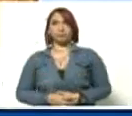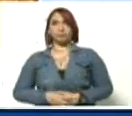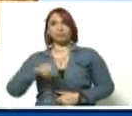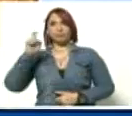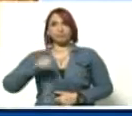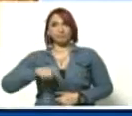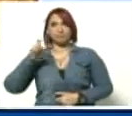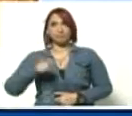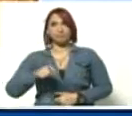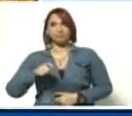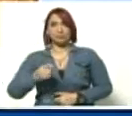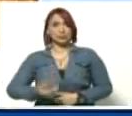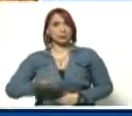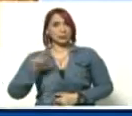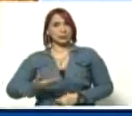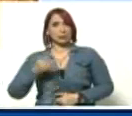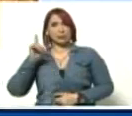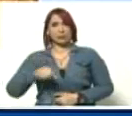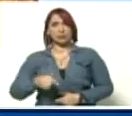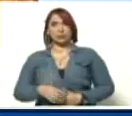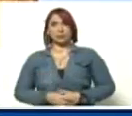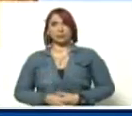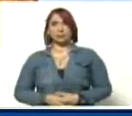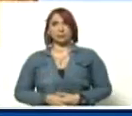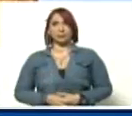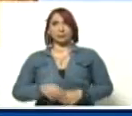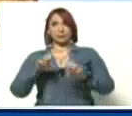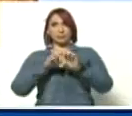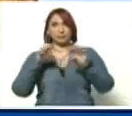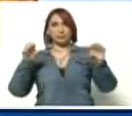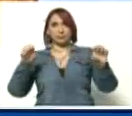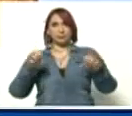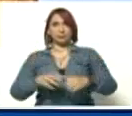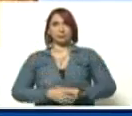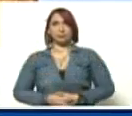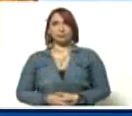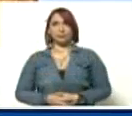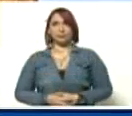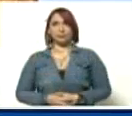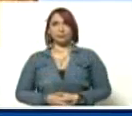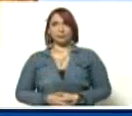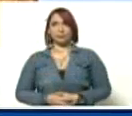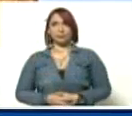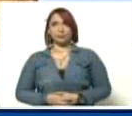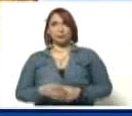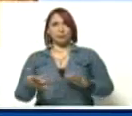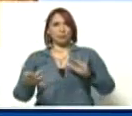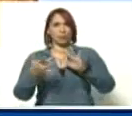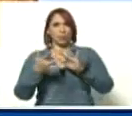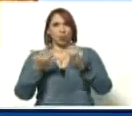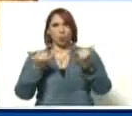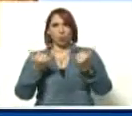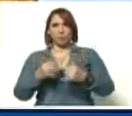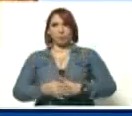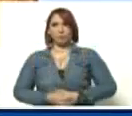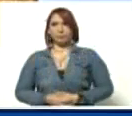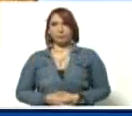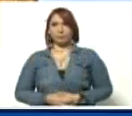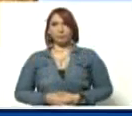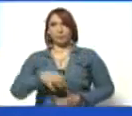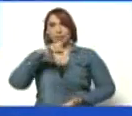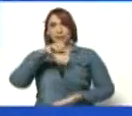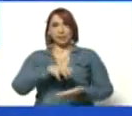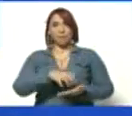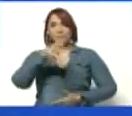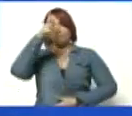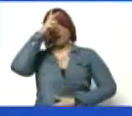necesidades esenciales y en este caso a la educación. Vamos a hacer ya un pase en vivo al estado